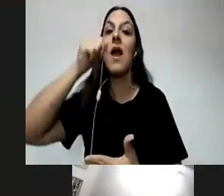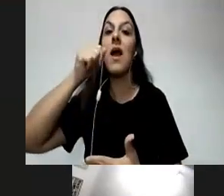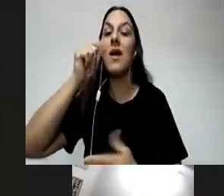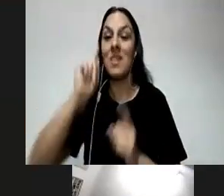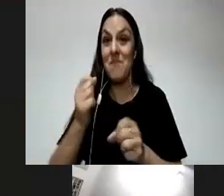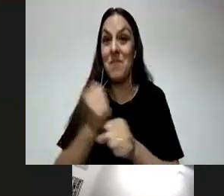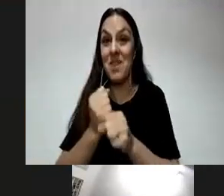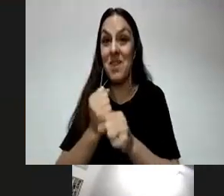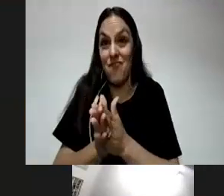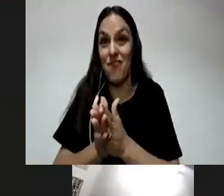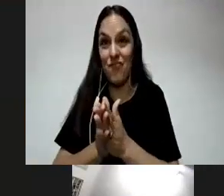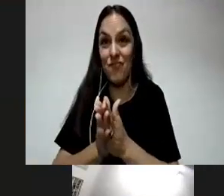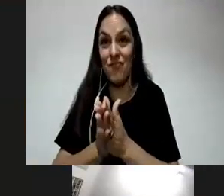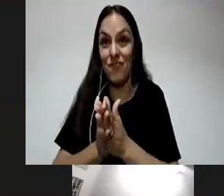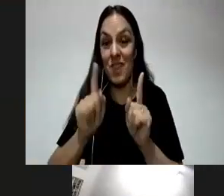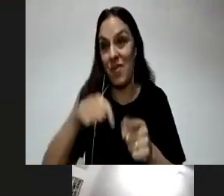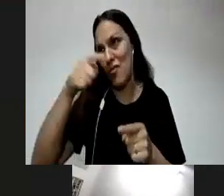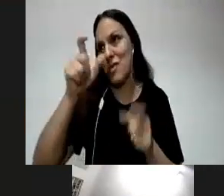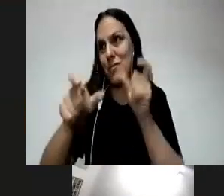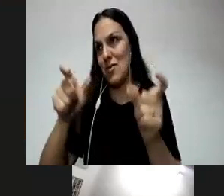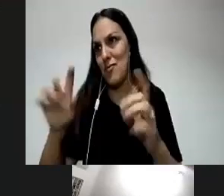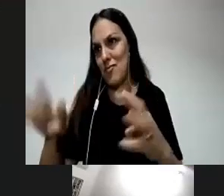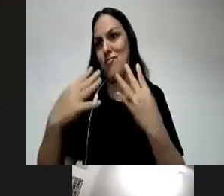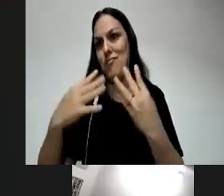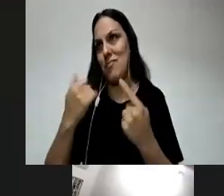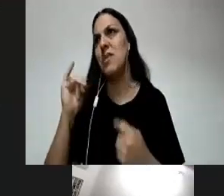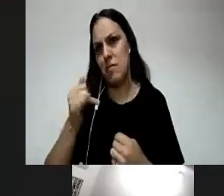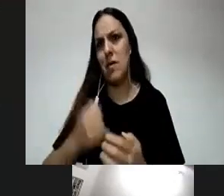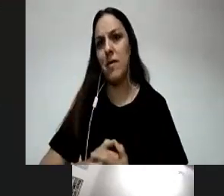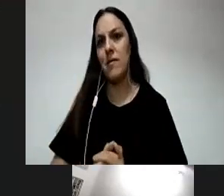los aquí presentes seguramente. Así que